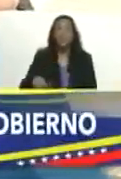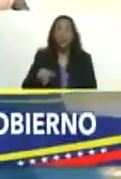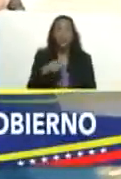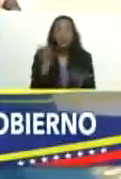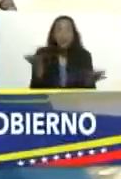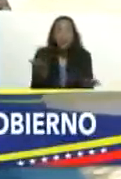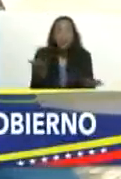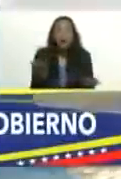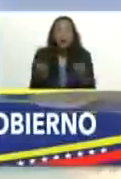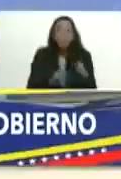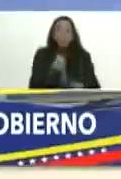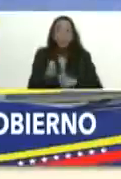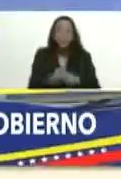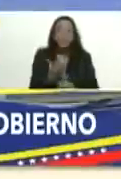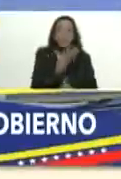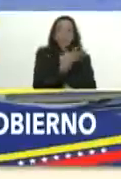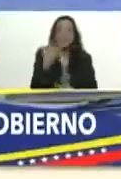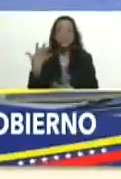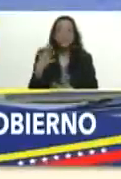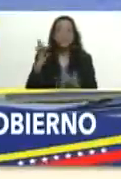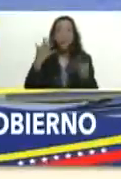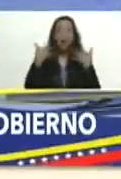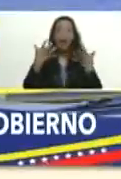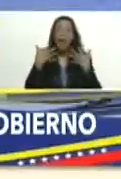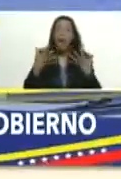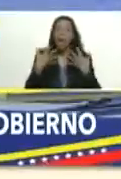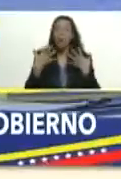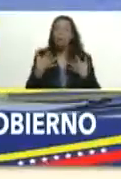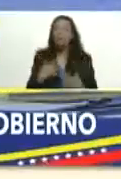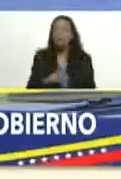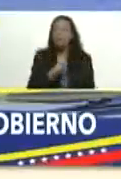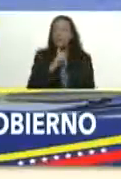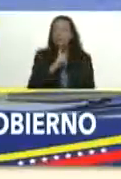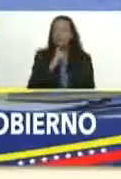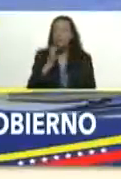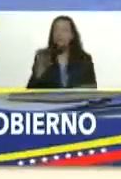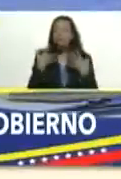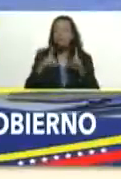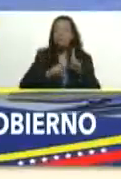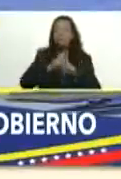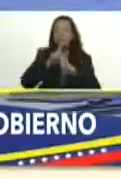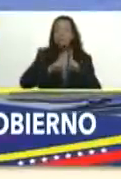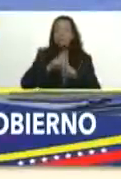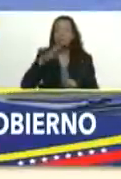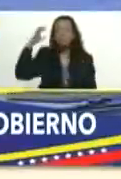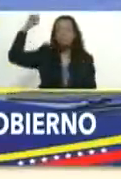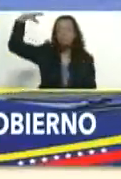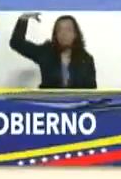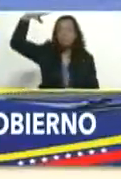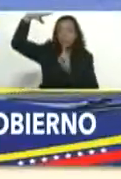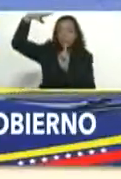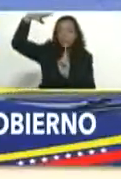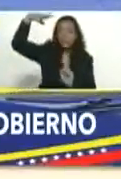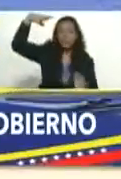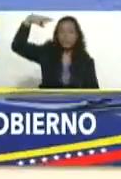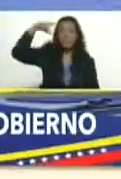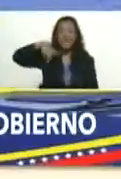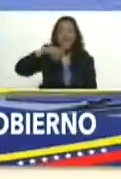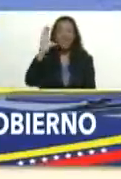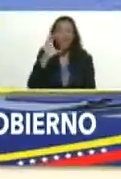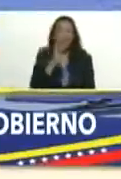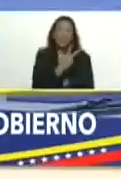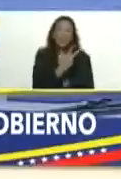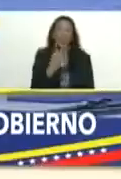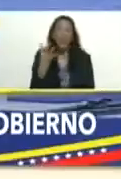estará haciendo en Calabozo? ¿55 grados? ¿Ah? A la sombra. Ah, si en Caracas está haciendo